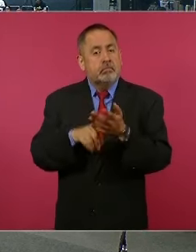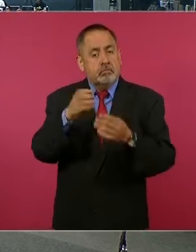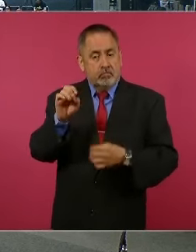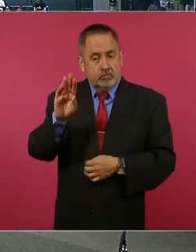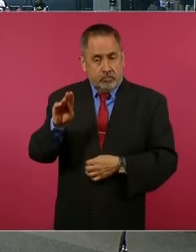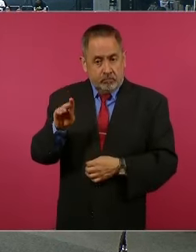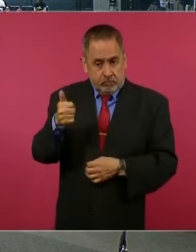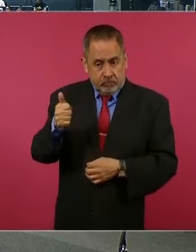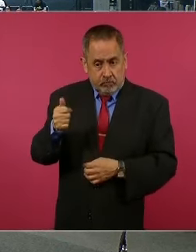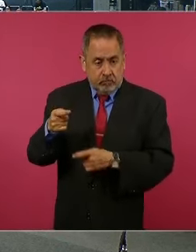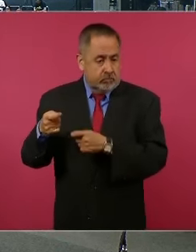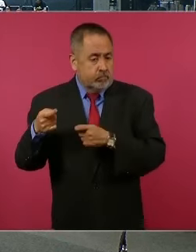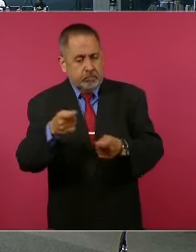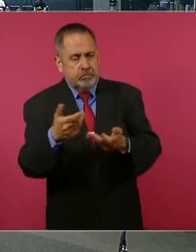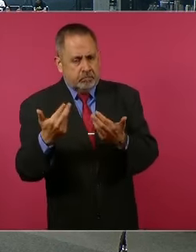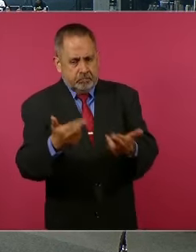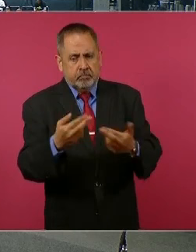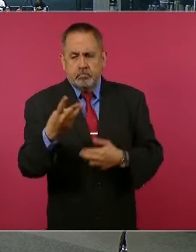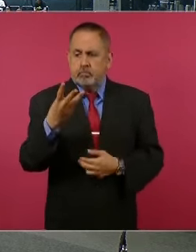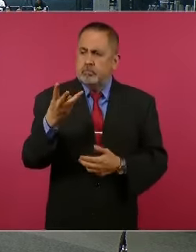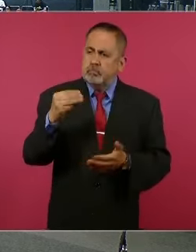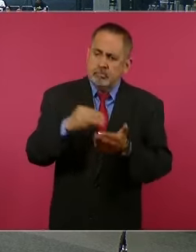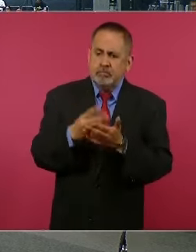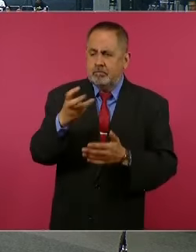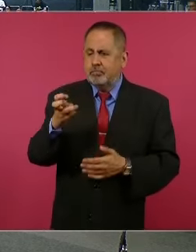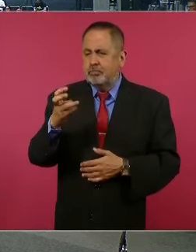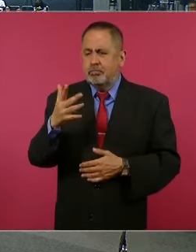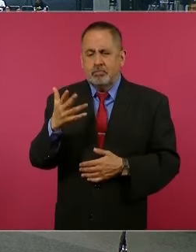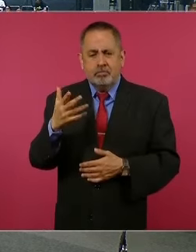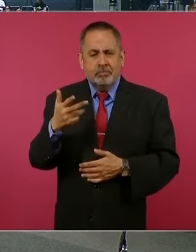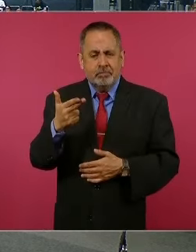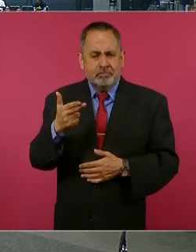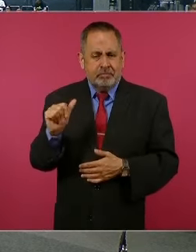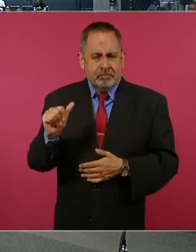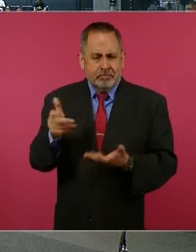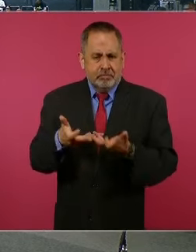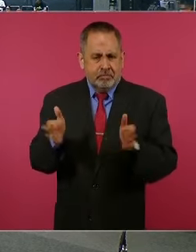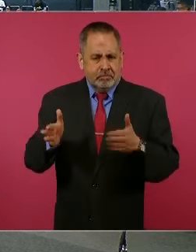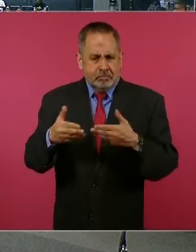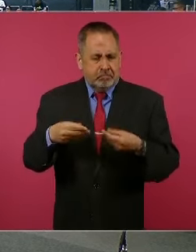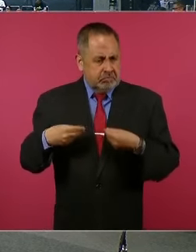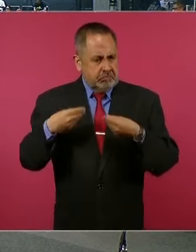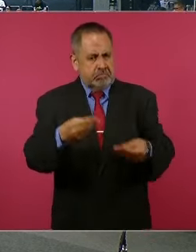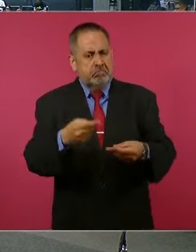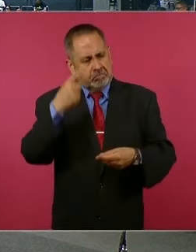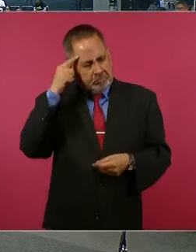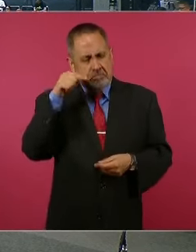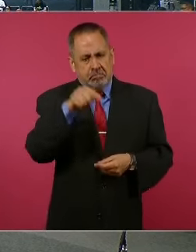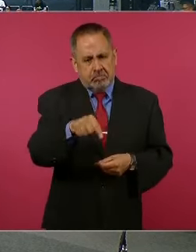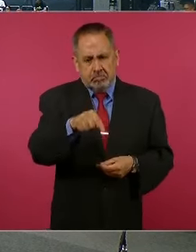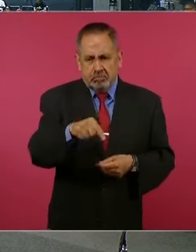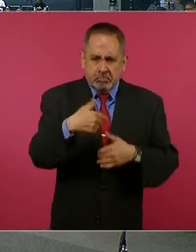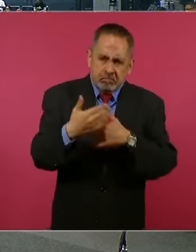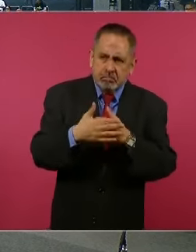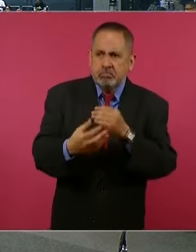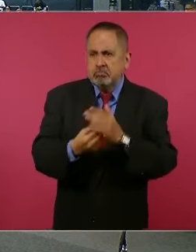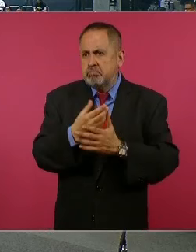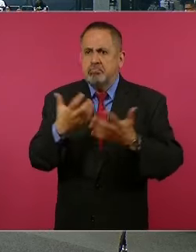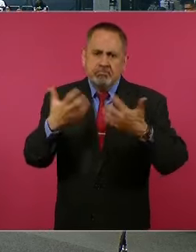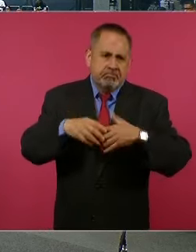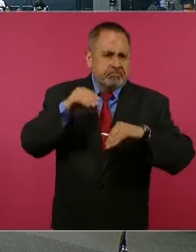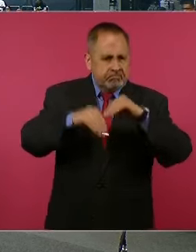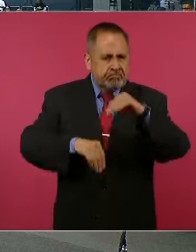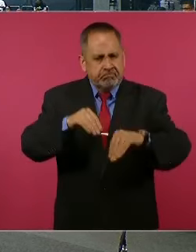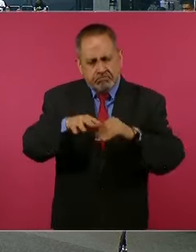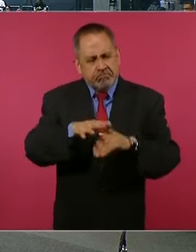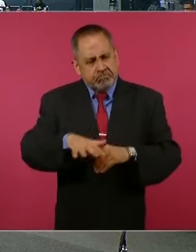cedieron 3450 hectáreas a una compañía que se iba a dedicar a hacer parques industriales Este ahí